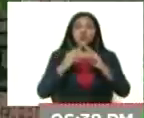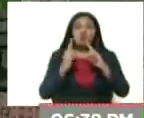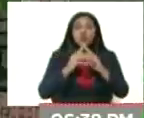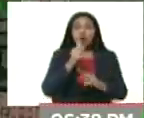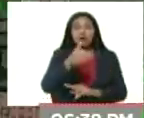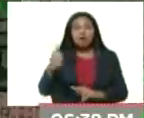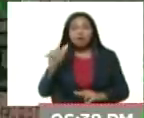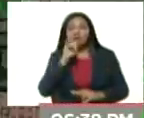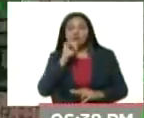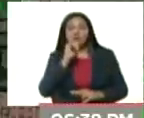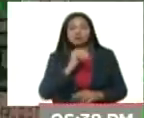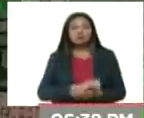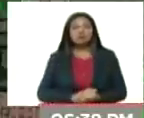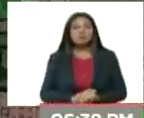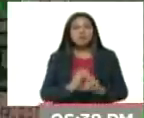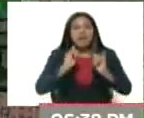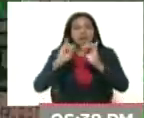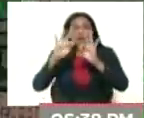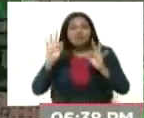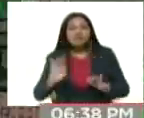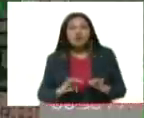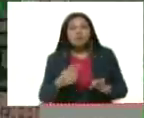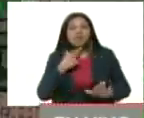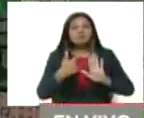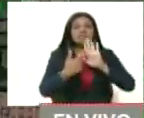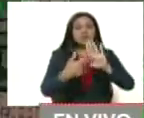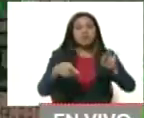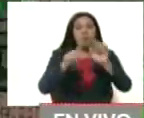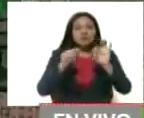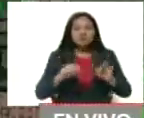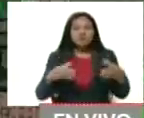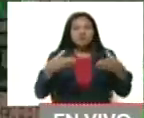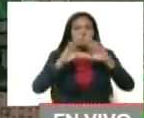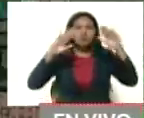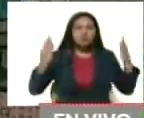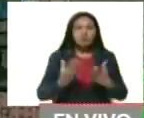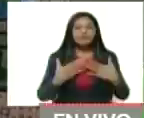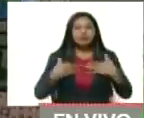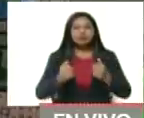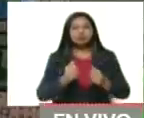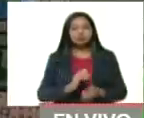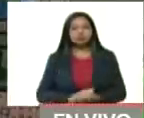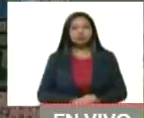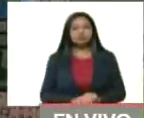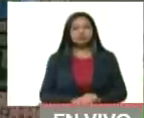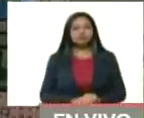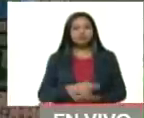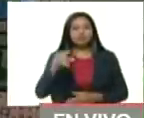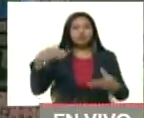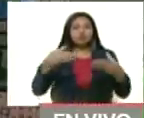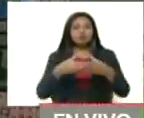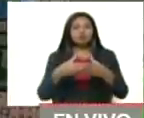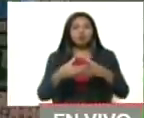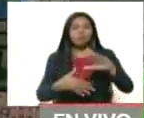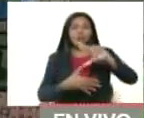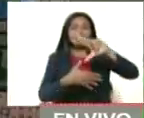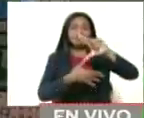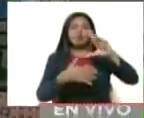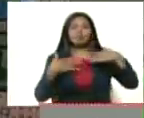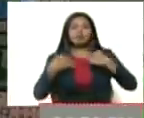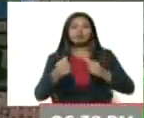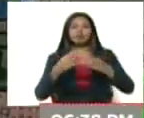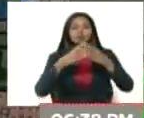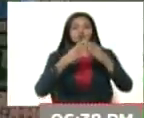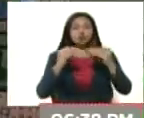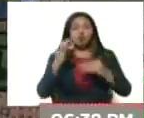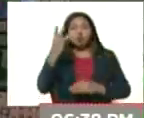el reporte de la misma manera que se lo presentamos a la Organización Mundial de la Salud y a la Organización Panamericana de la Salud. Todas